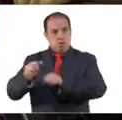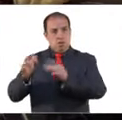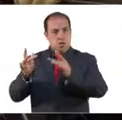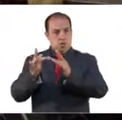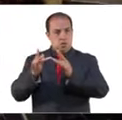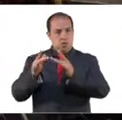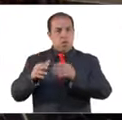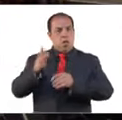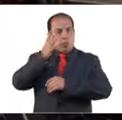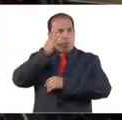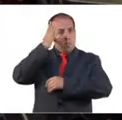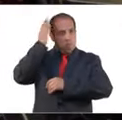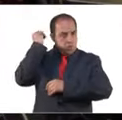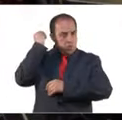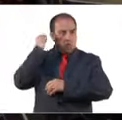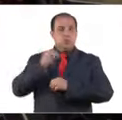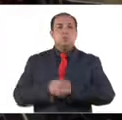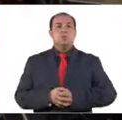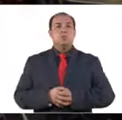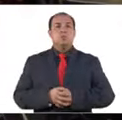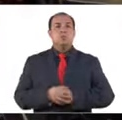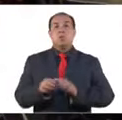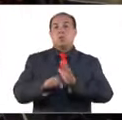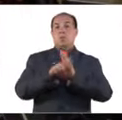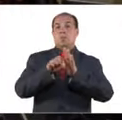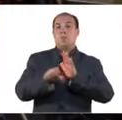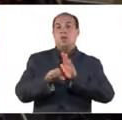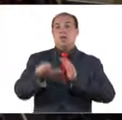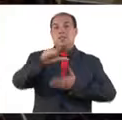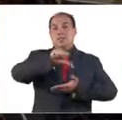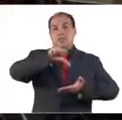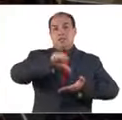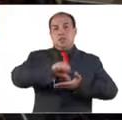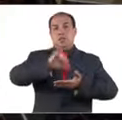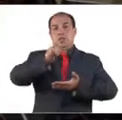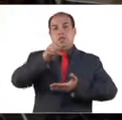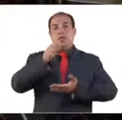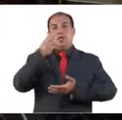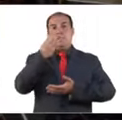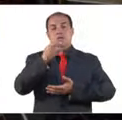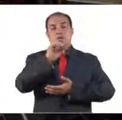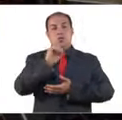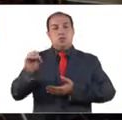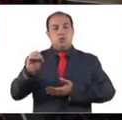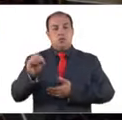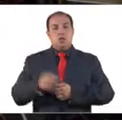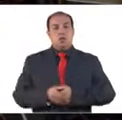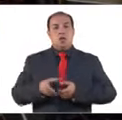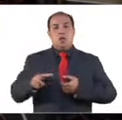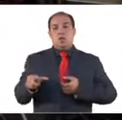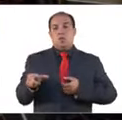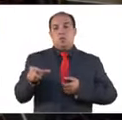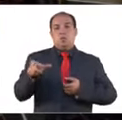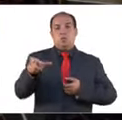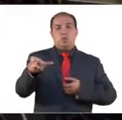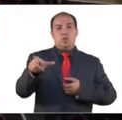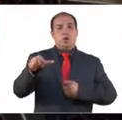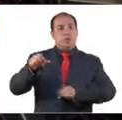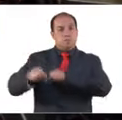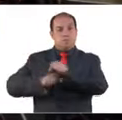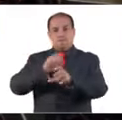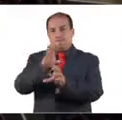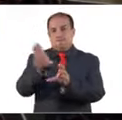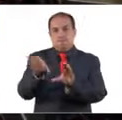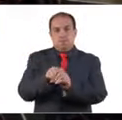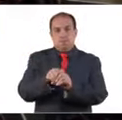Morelos. En el caso de las vías centrales, supongamos Eje 3 Oriente, una vía completamente ciclista, se ha intentado